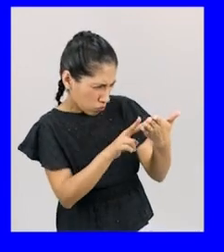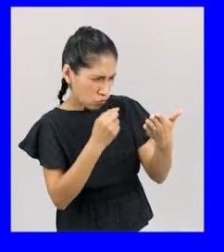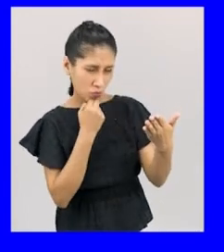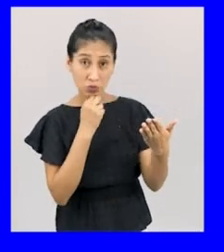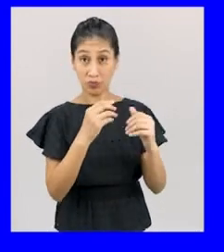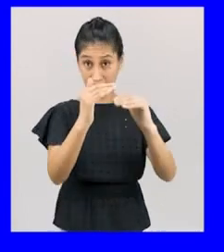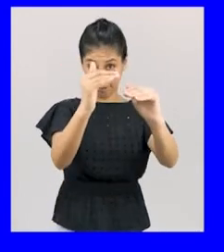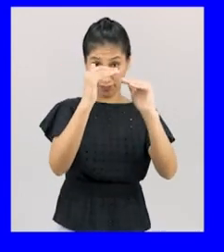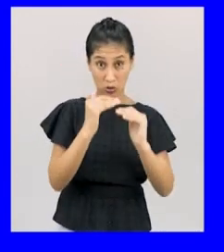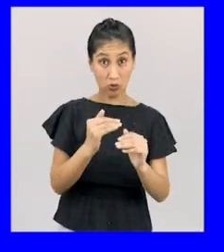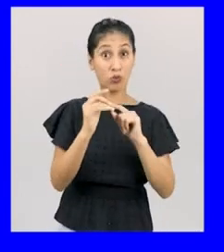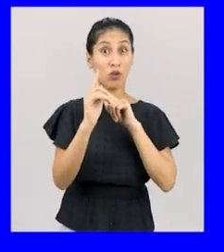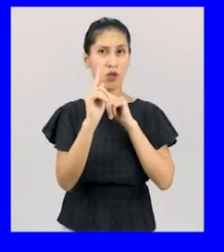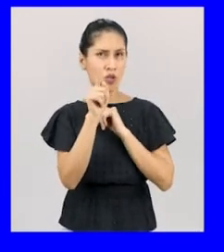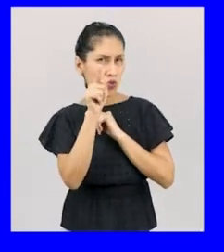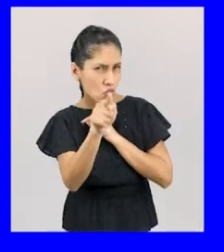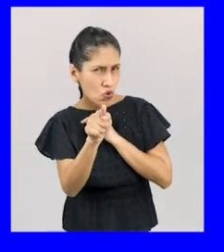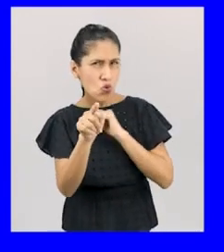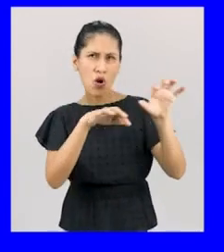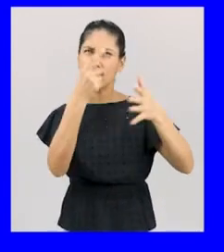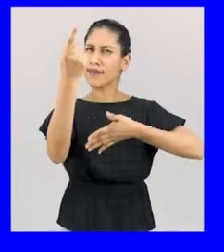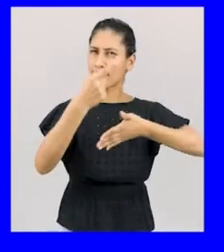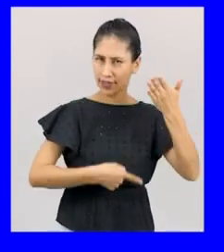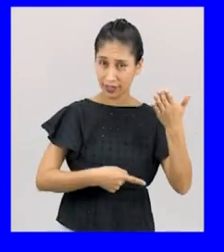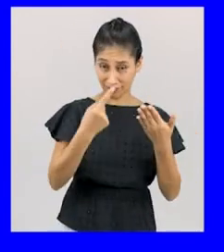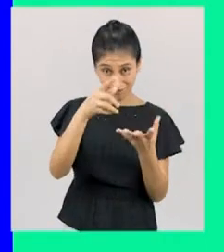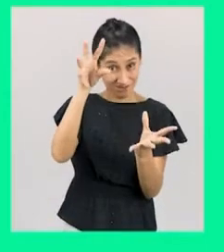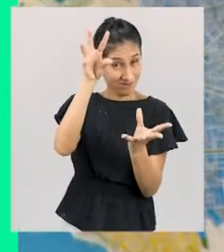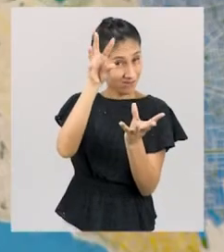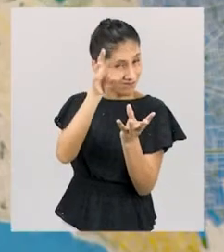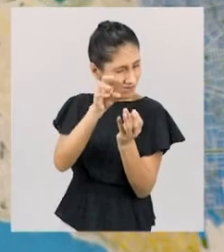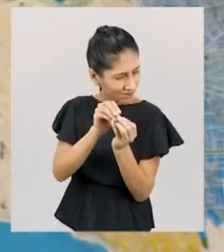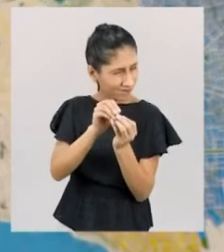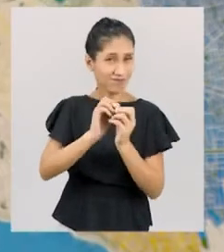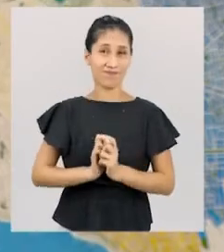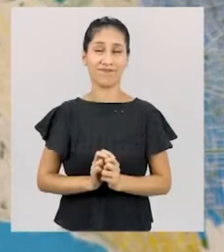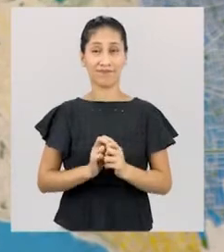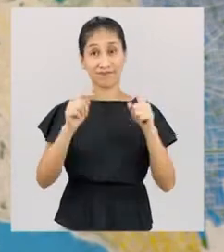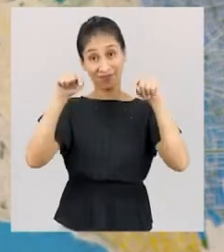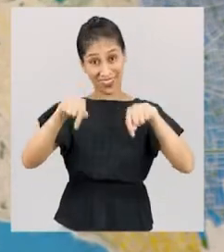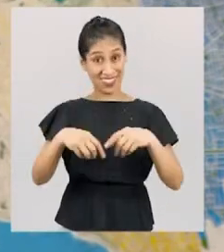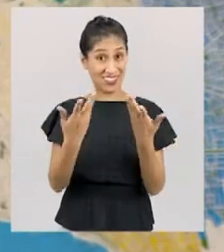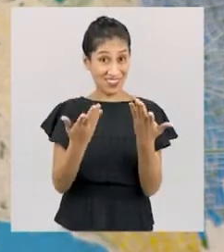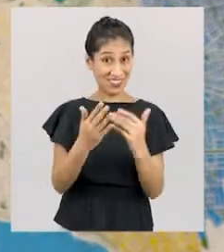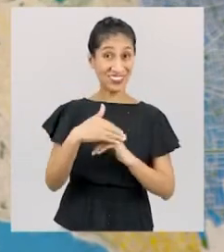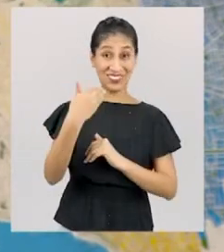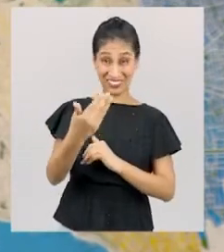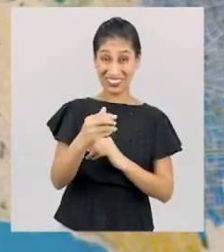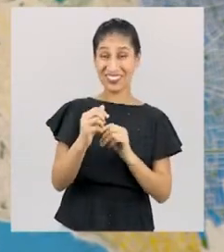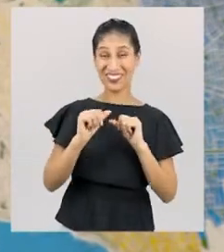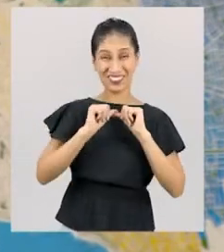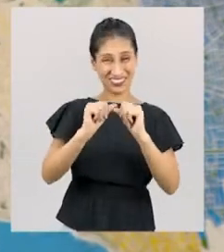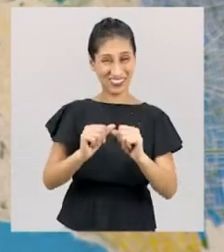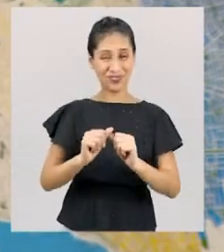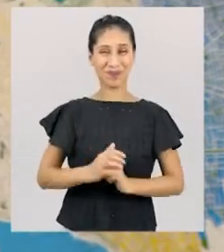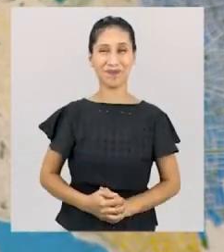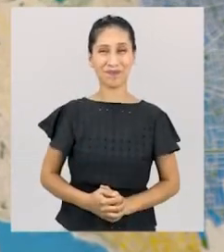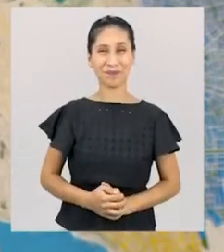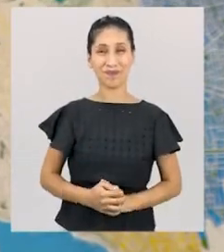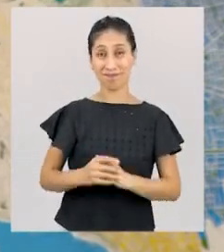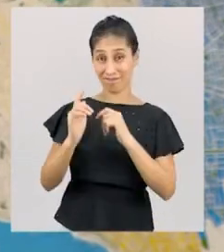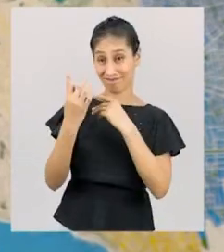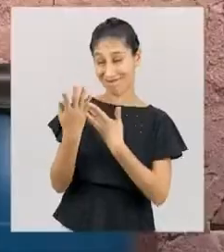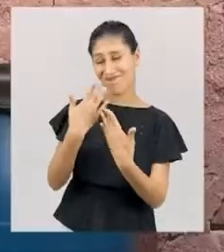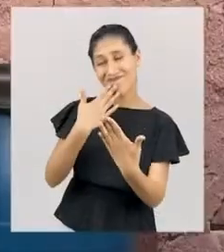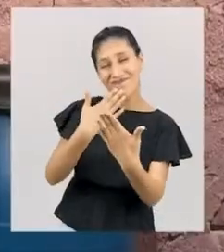habrías hecho tú en su lugar? Y esto, amigos, fue un pequeño resumen de los temas que hemos visto hoy. Así que vamos de vuelta con Cori y con